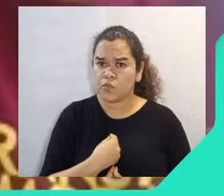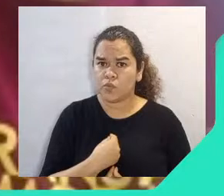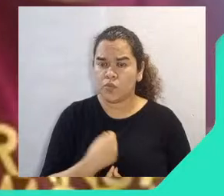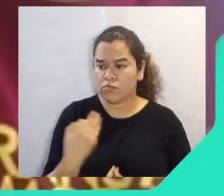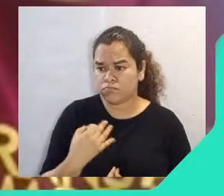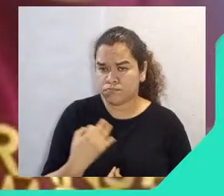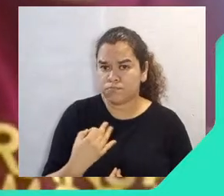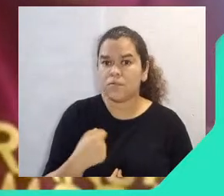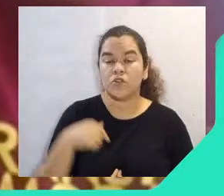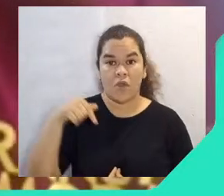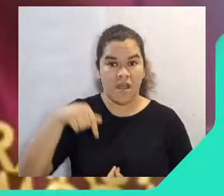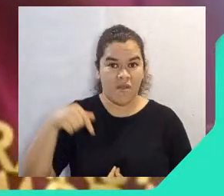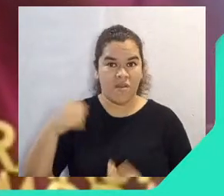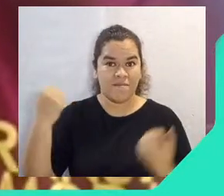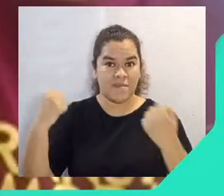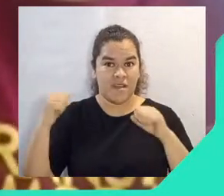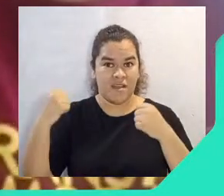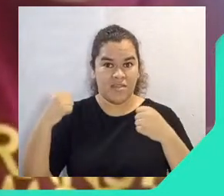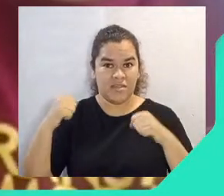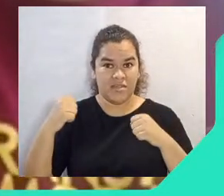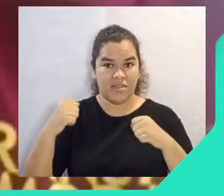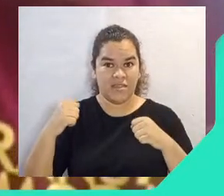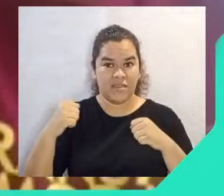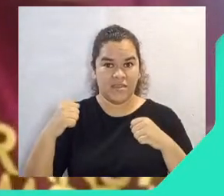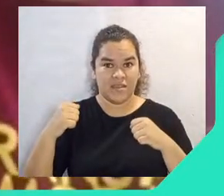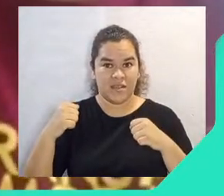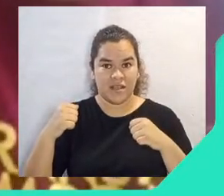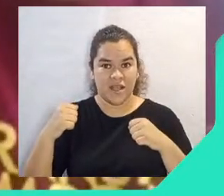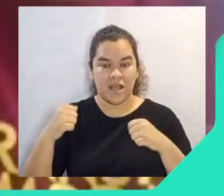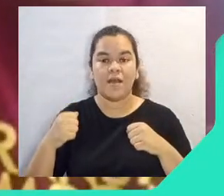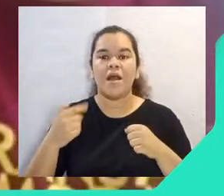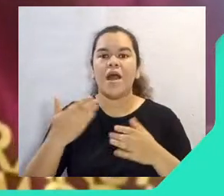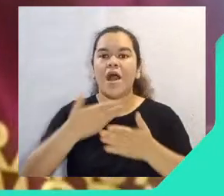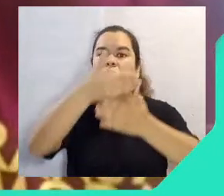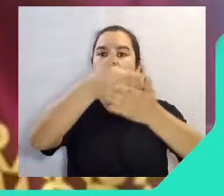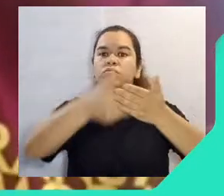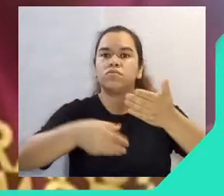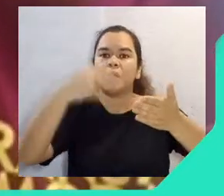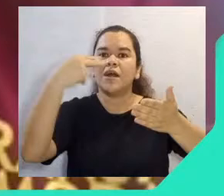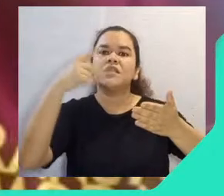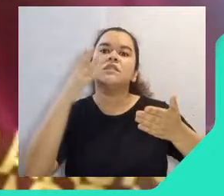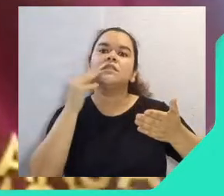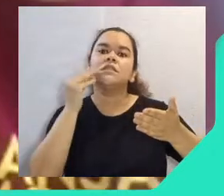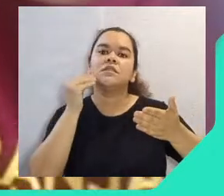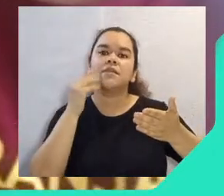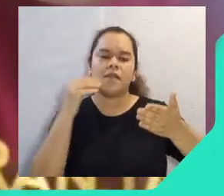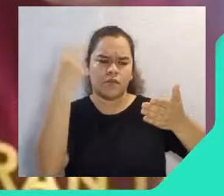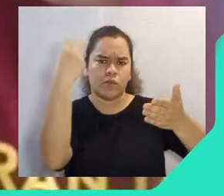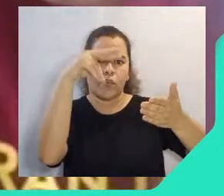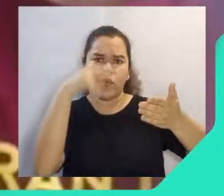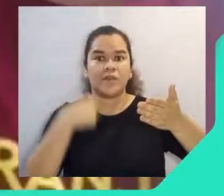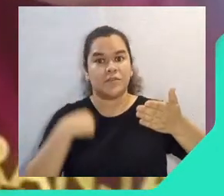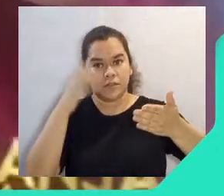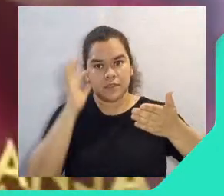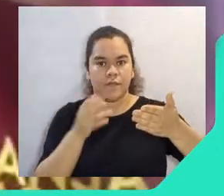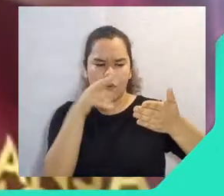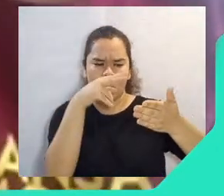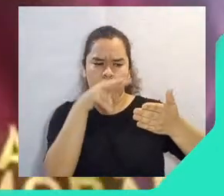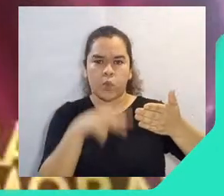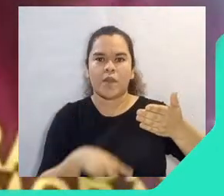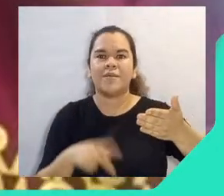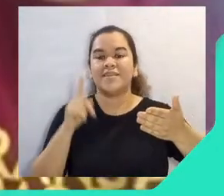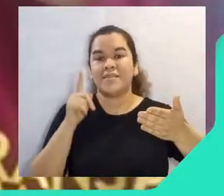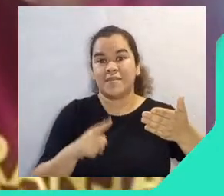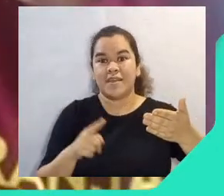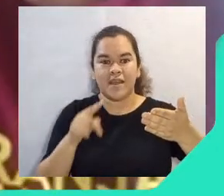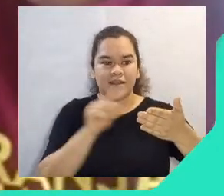una pasantía que implica leer papers, que están todos en inglés, y bueno, saber, además de saber utilizar el traductor de Google,